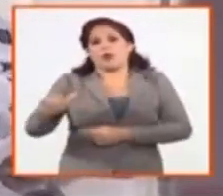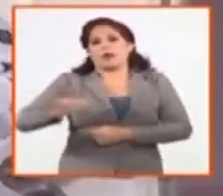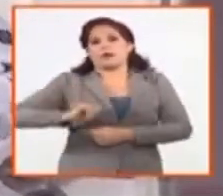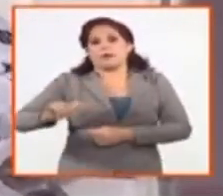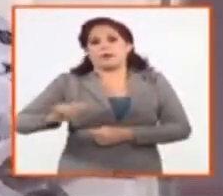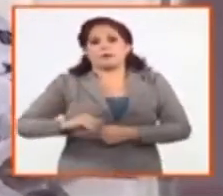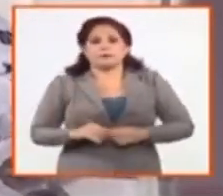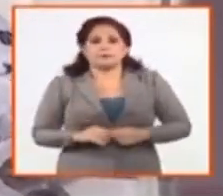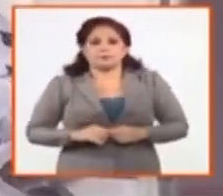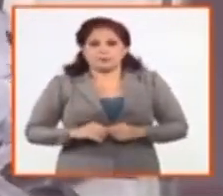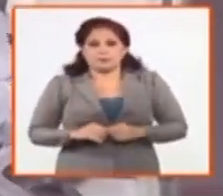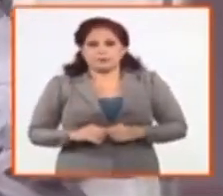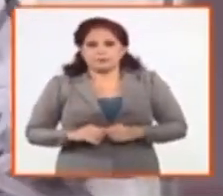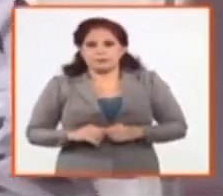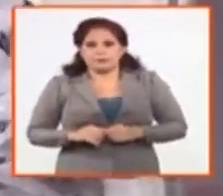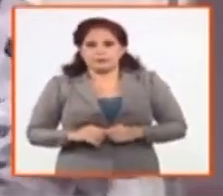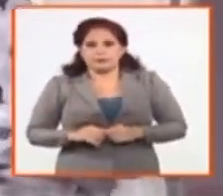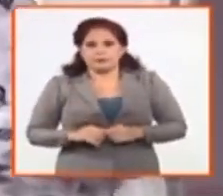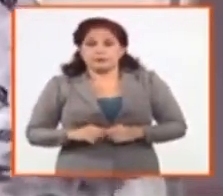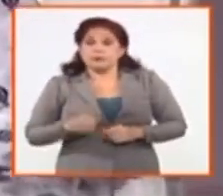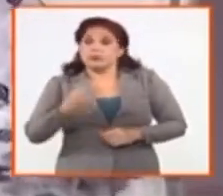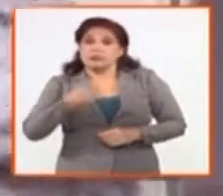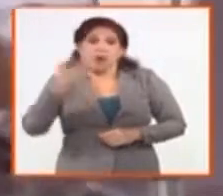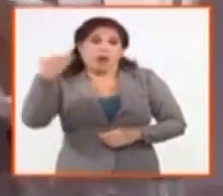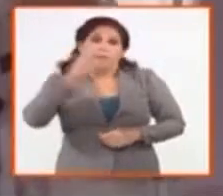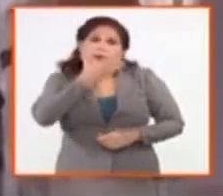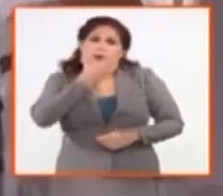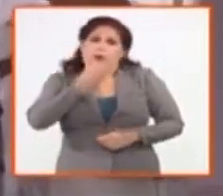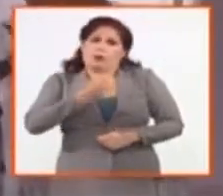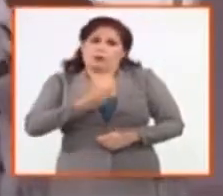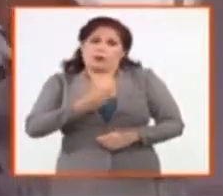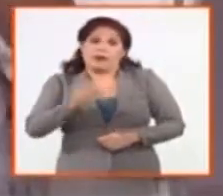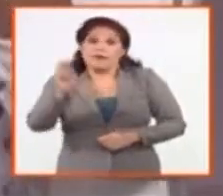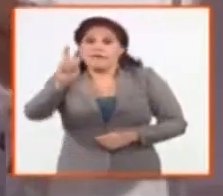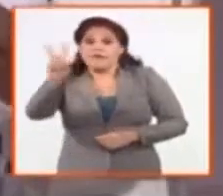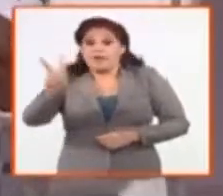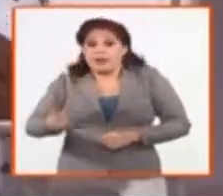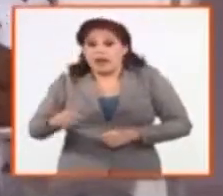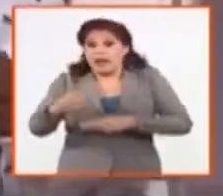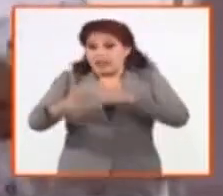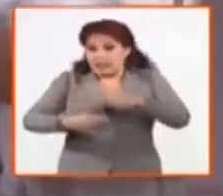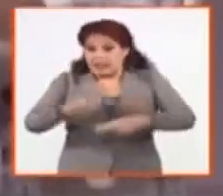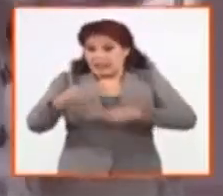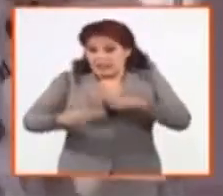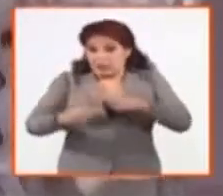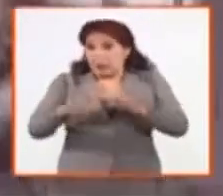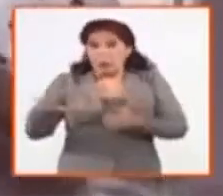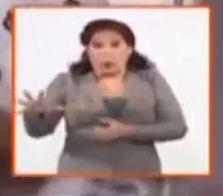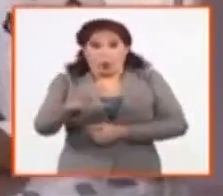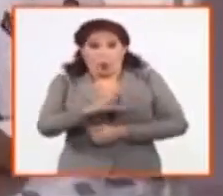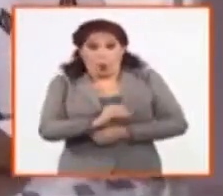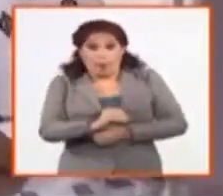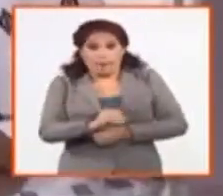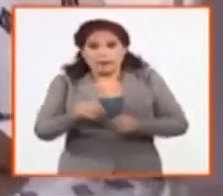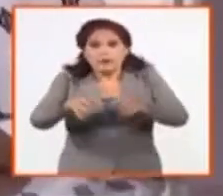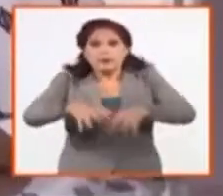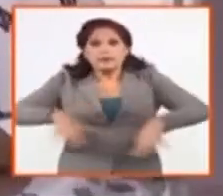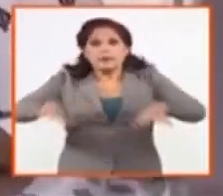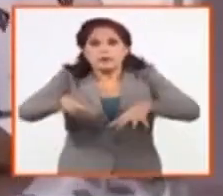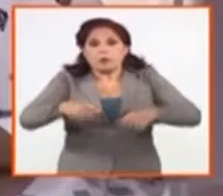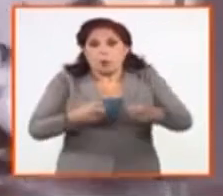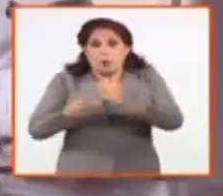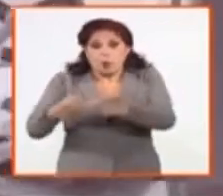discurso. Yo era muy jovencita. Vietnam hizo para el sur, en el contexto de la Guerra